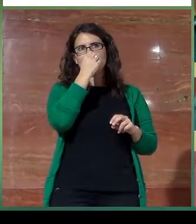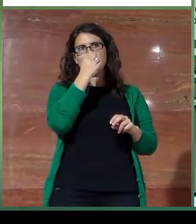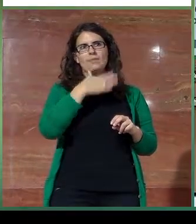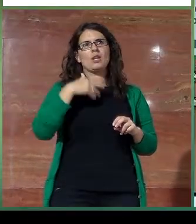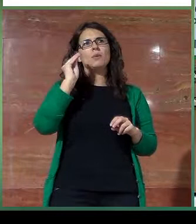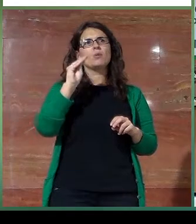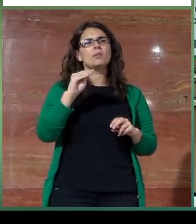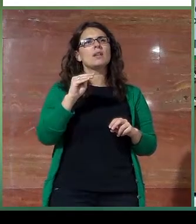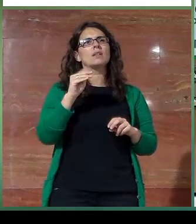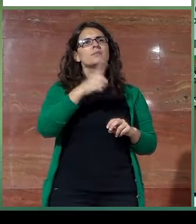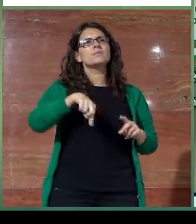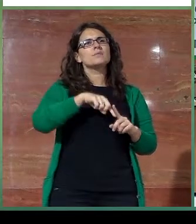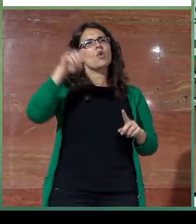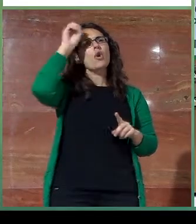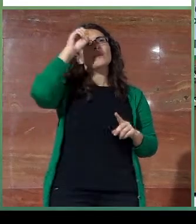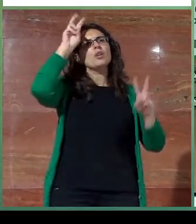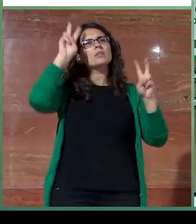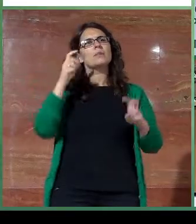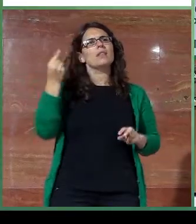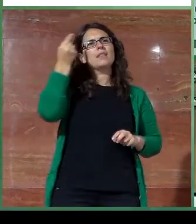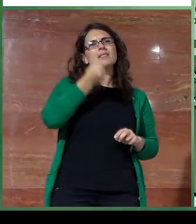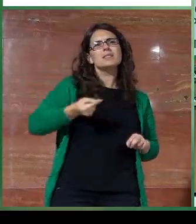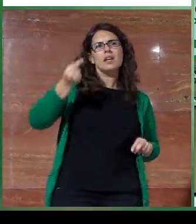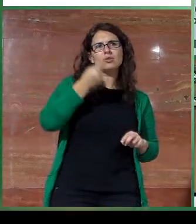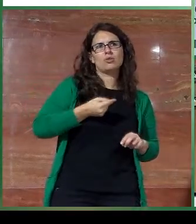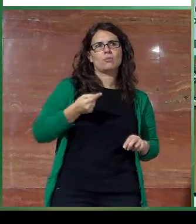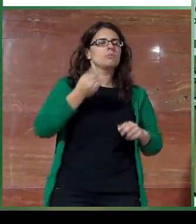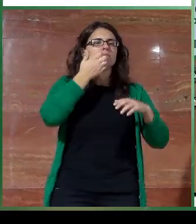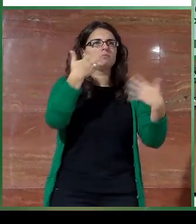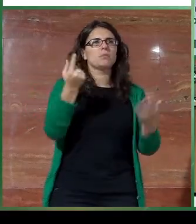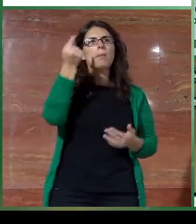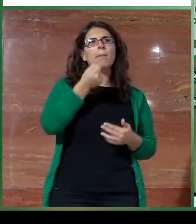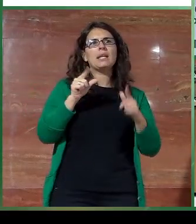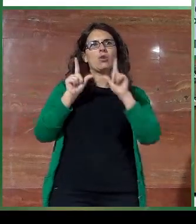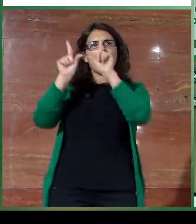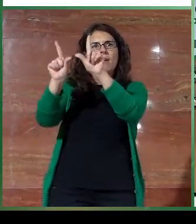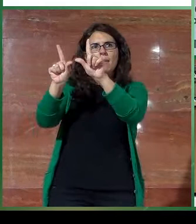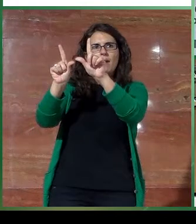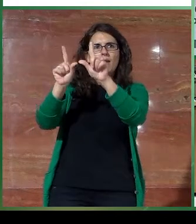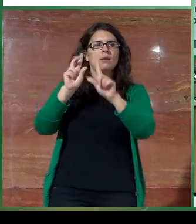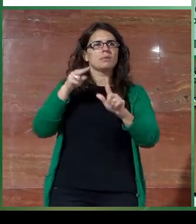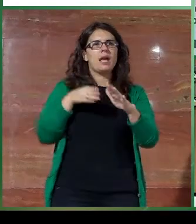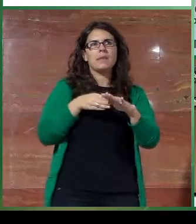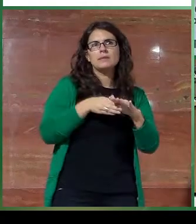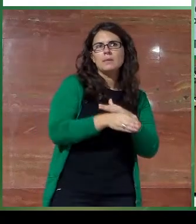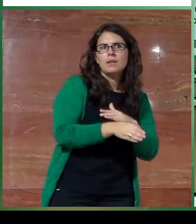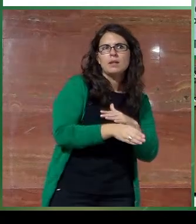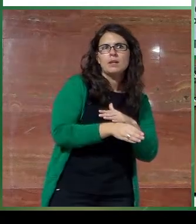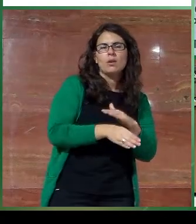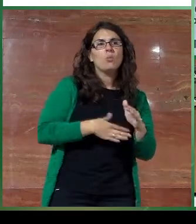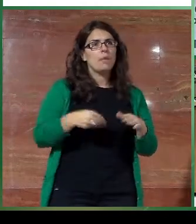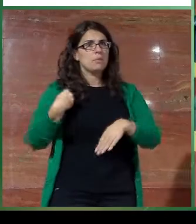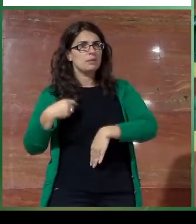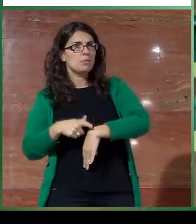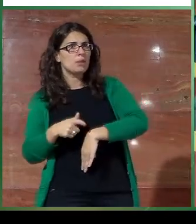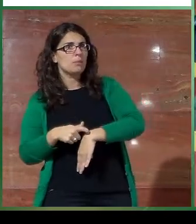tema de el diseño? Si un pictograma accesible puede ser a